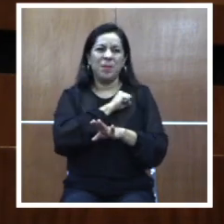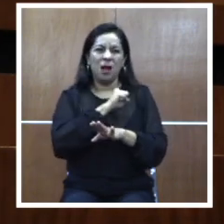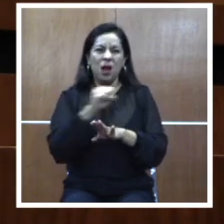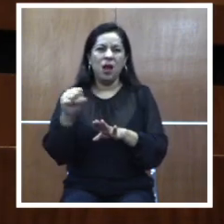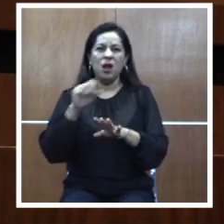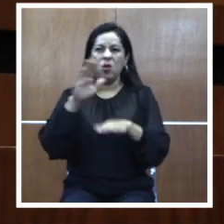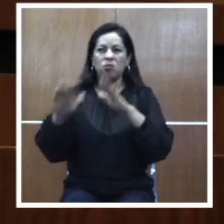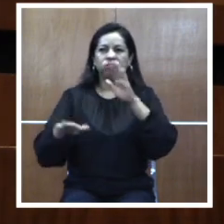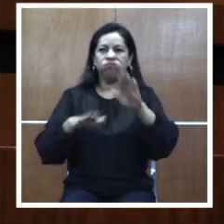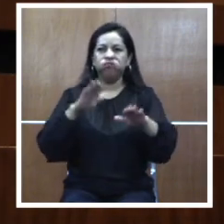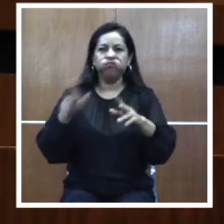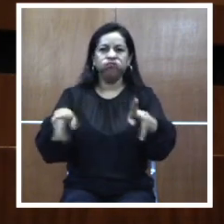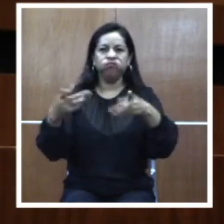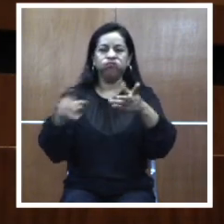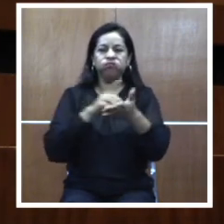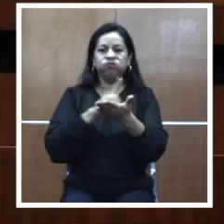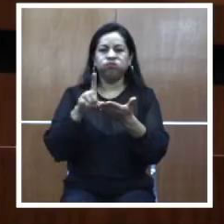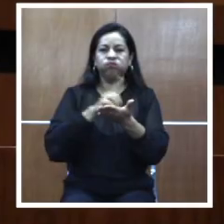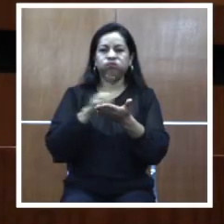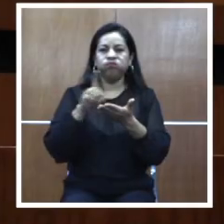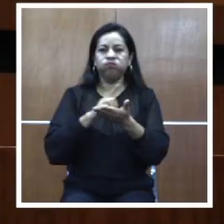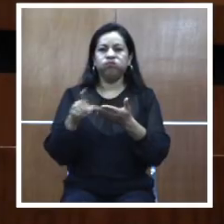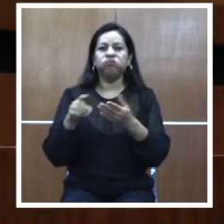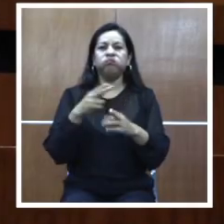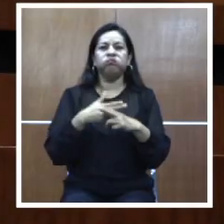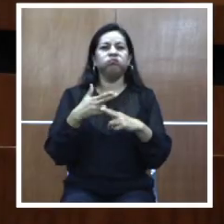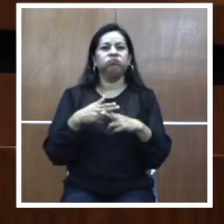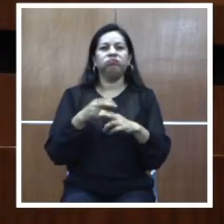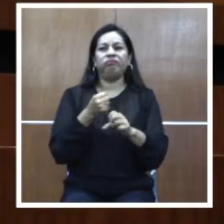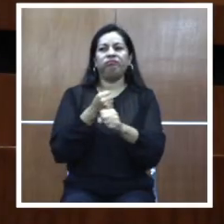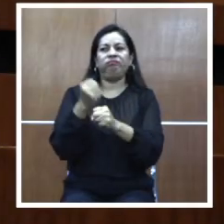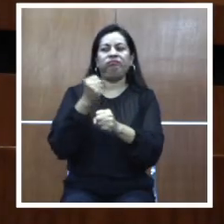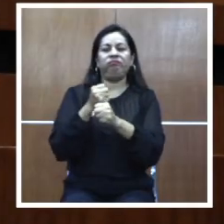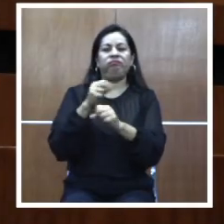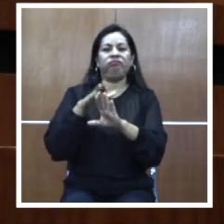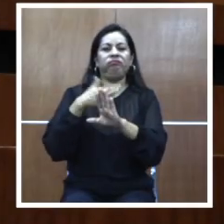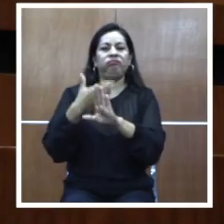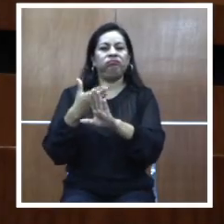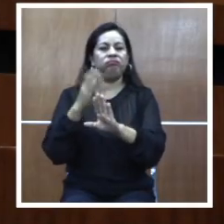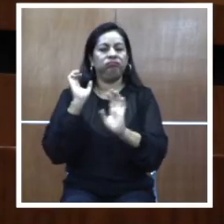asesinos, narcotraficantes y hasta violadores se les ha acusado.